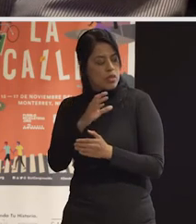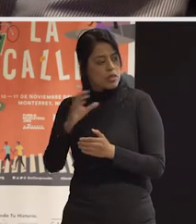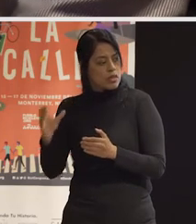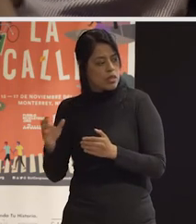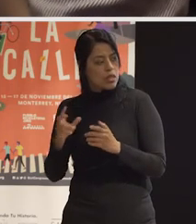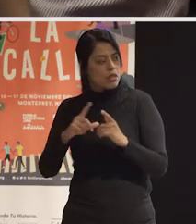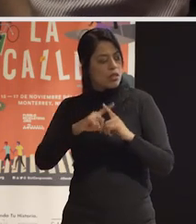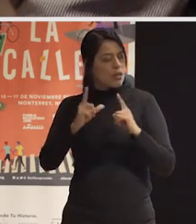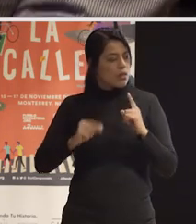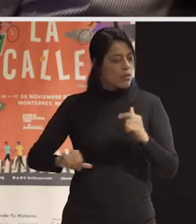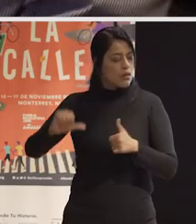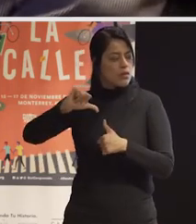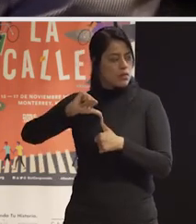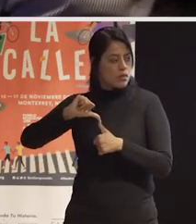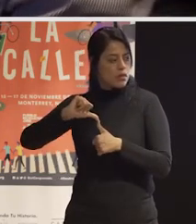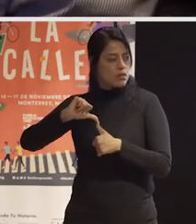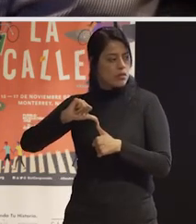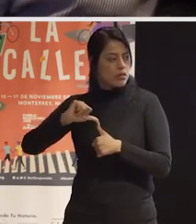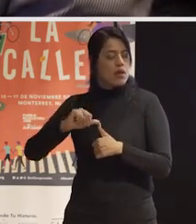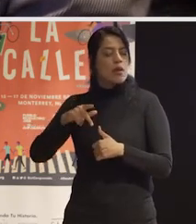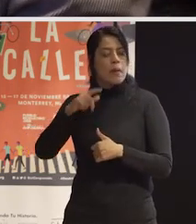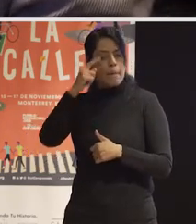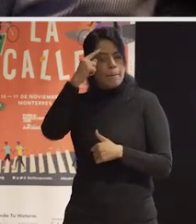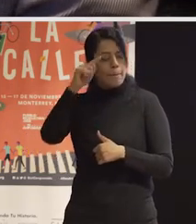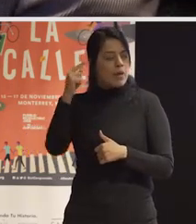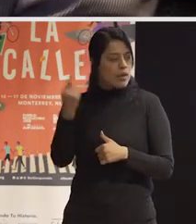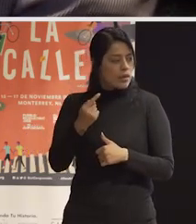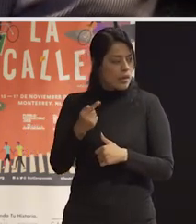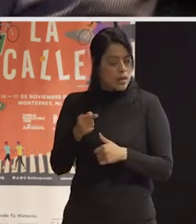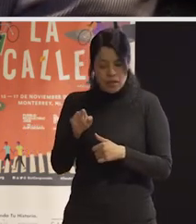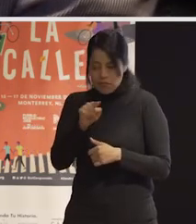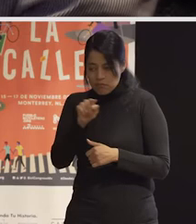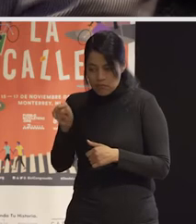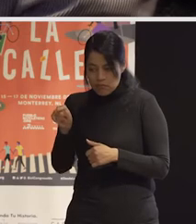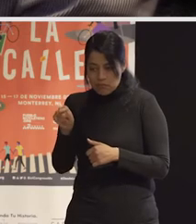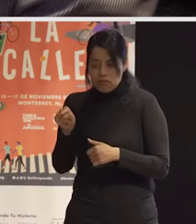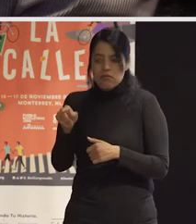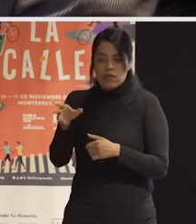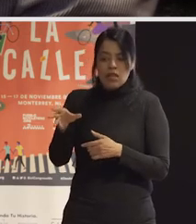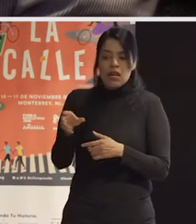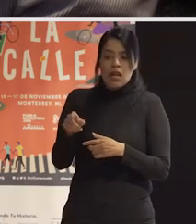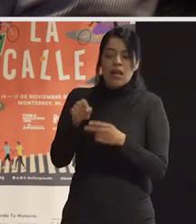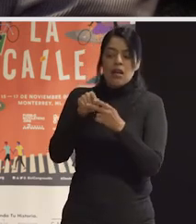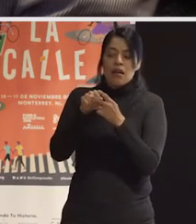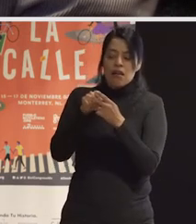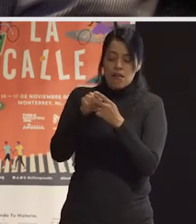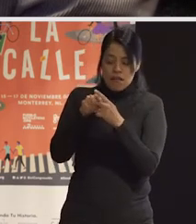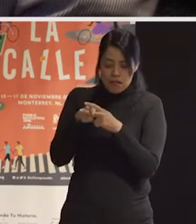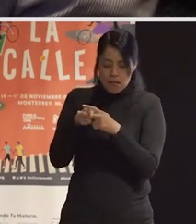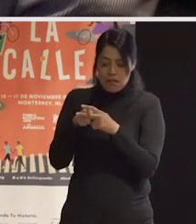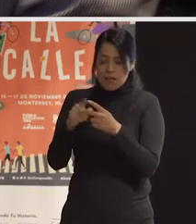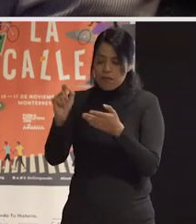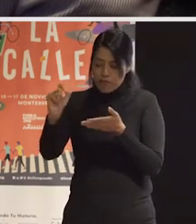todo méxico sino centroamérica para estar la comunidad y desde ahí mismo comenzar a poner por